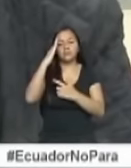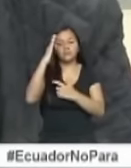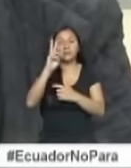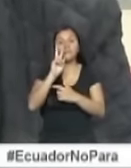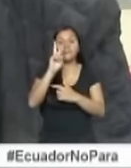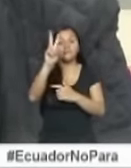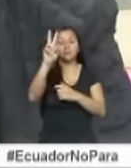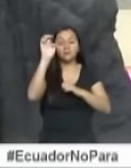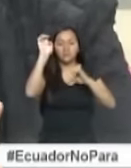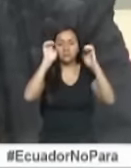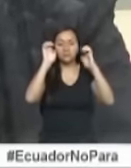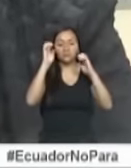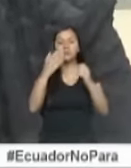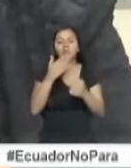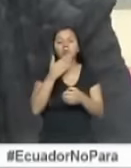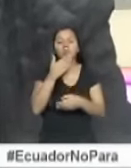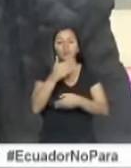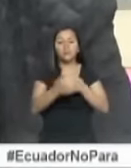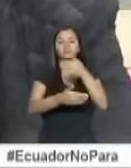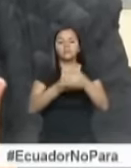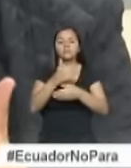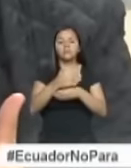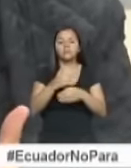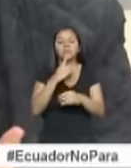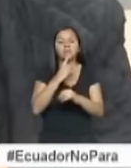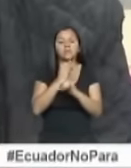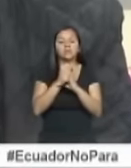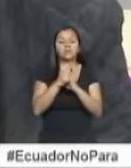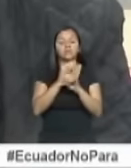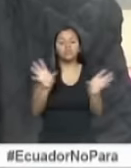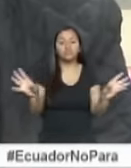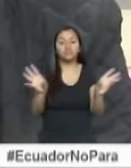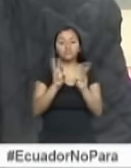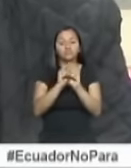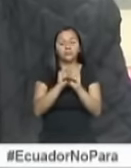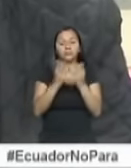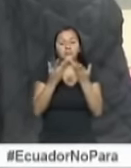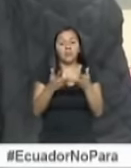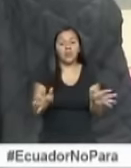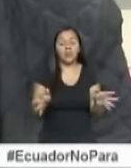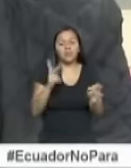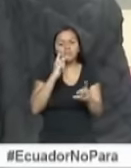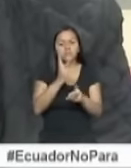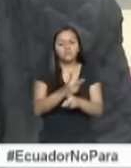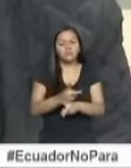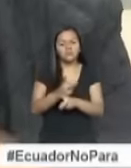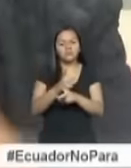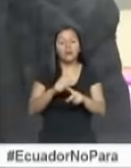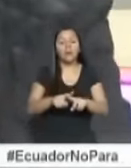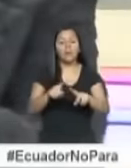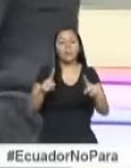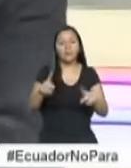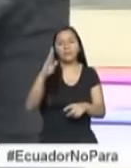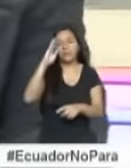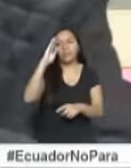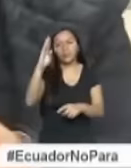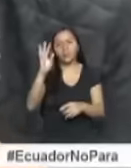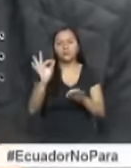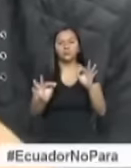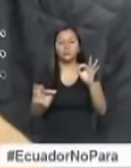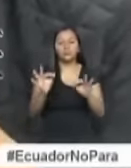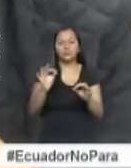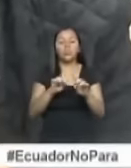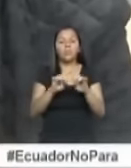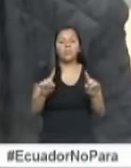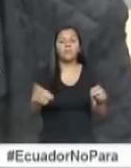estratégica y que cuesta un poco, porque toda institución por su naturaleza son instituciones conservadoras. La policía, la justicia, son